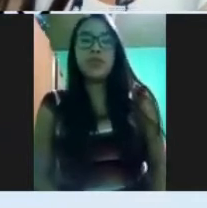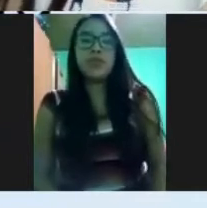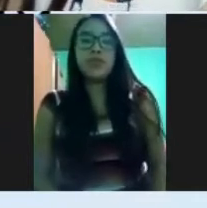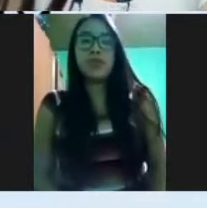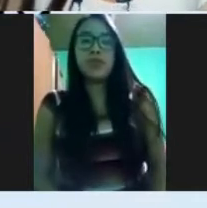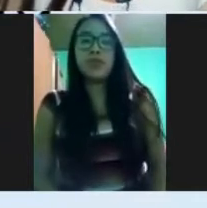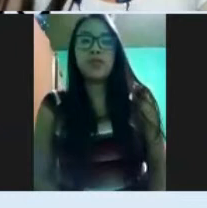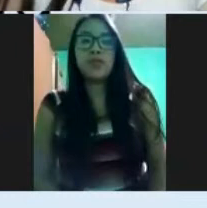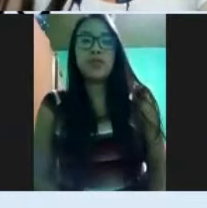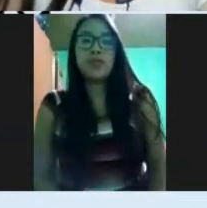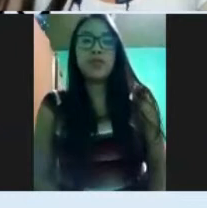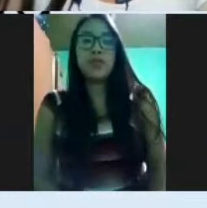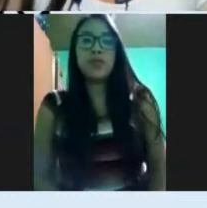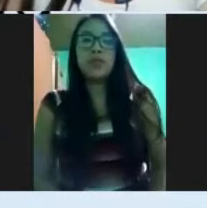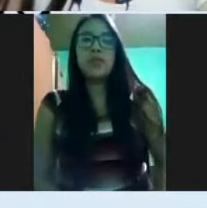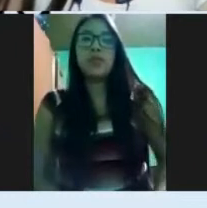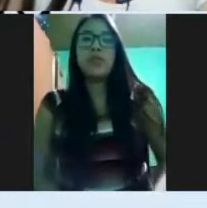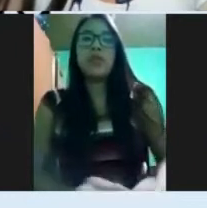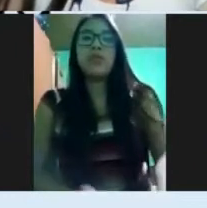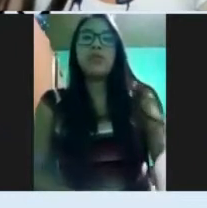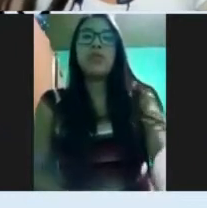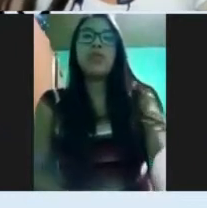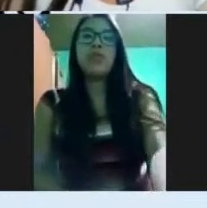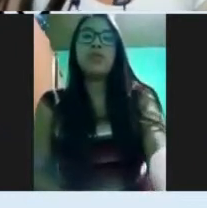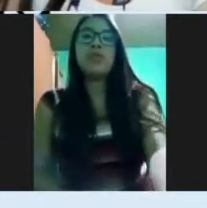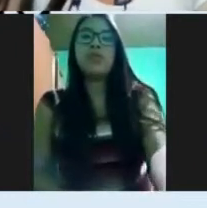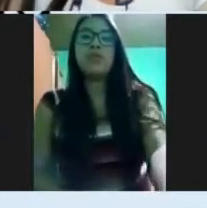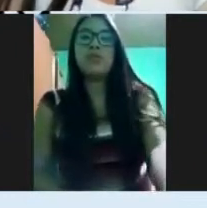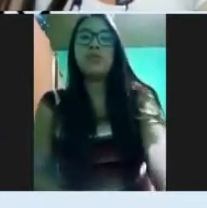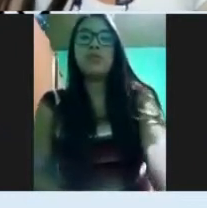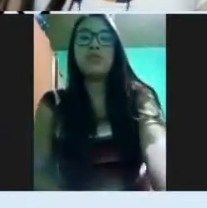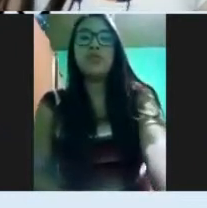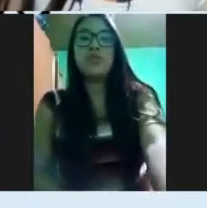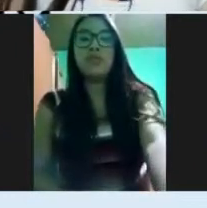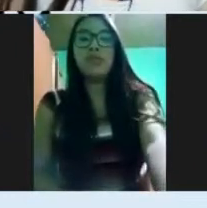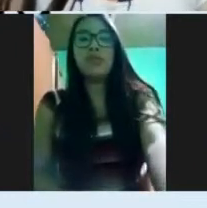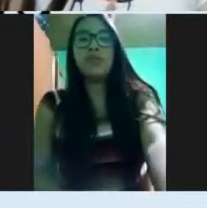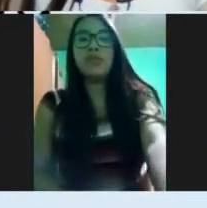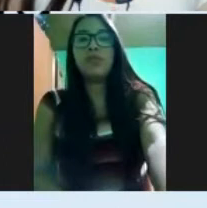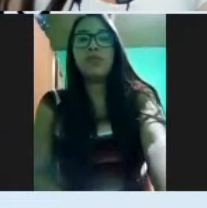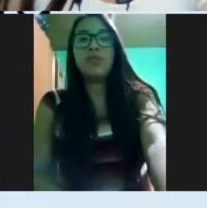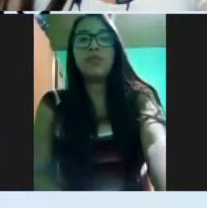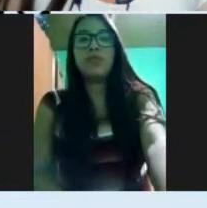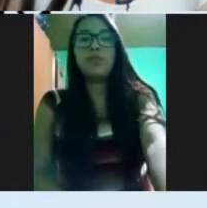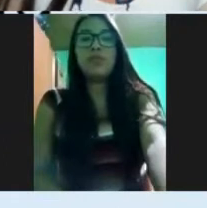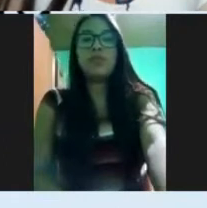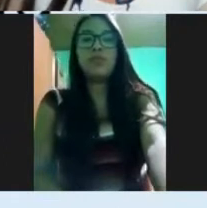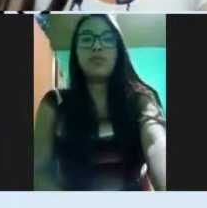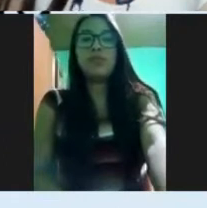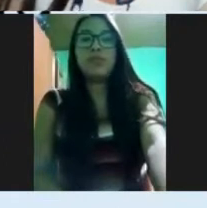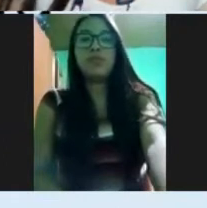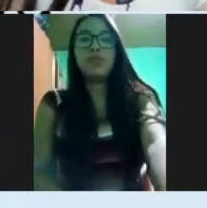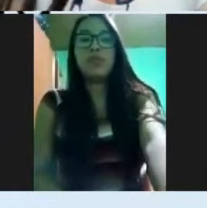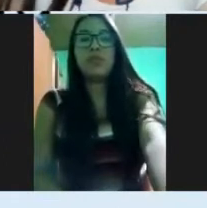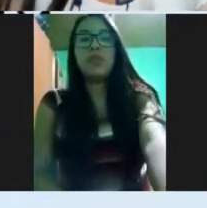salud y pues ya ir a un hospital o a un lugar más especializado ya se les hace mucho más difícil y esto va